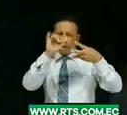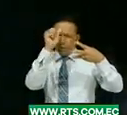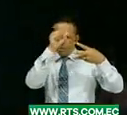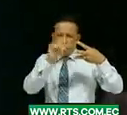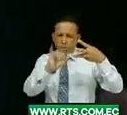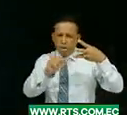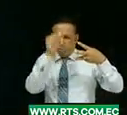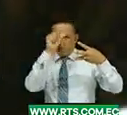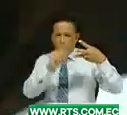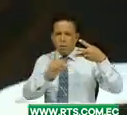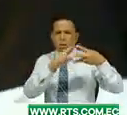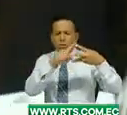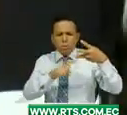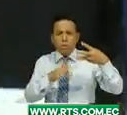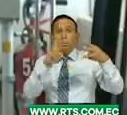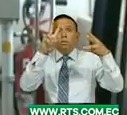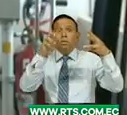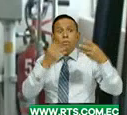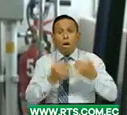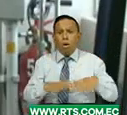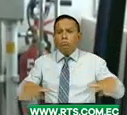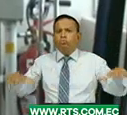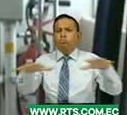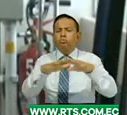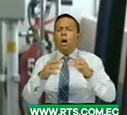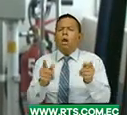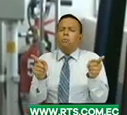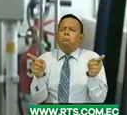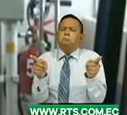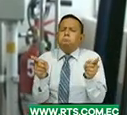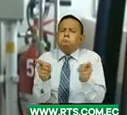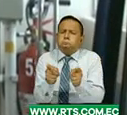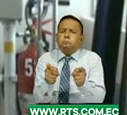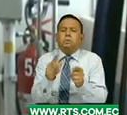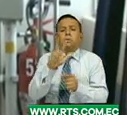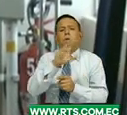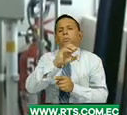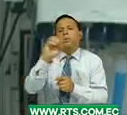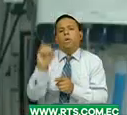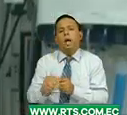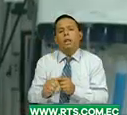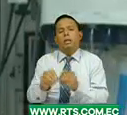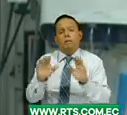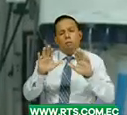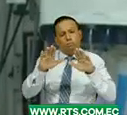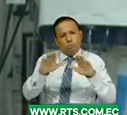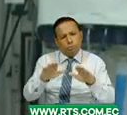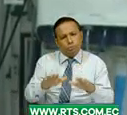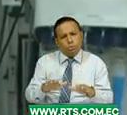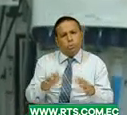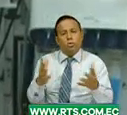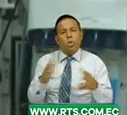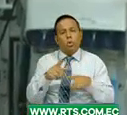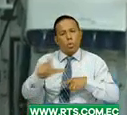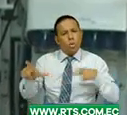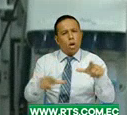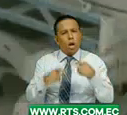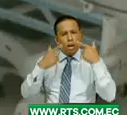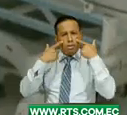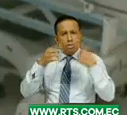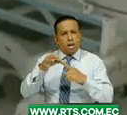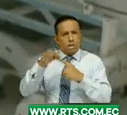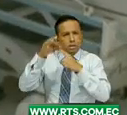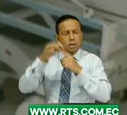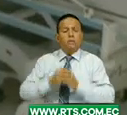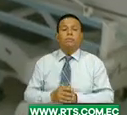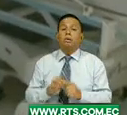siendo compleja y presenta una ligera disminución del 3% en ocupación de camas en las unidades de cuidados intensivos, lo que incidió en